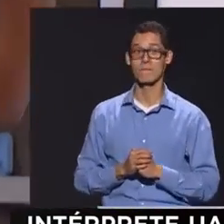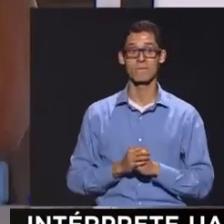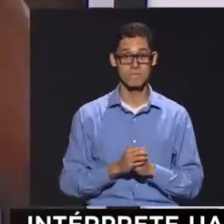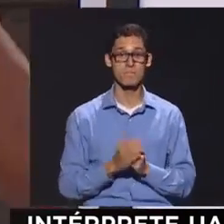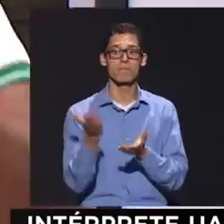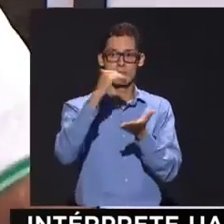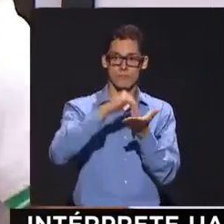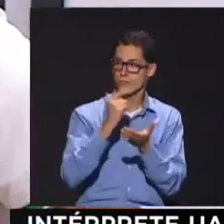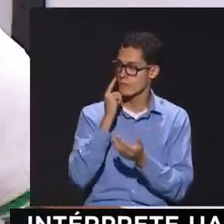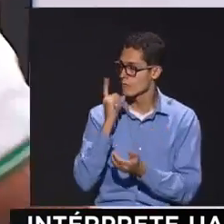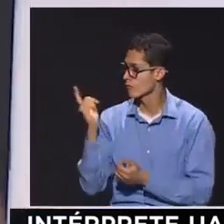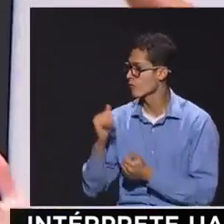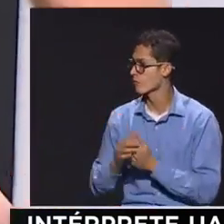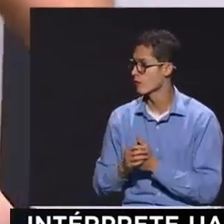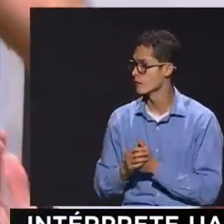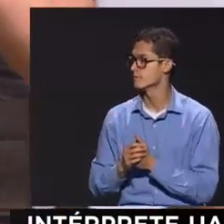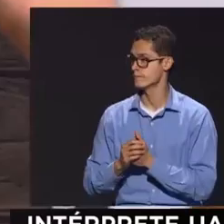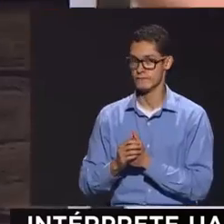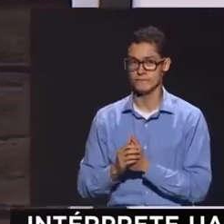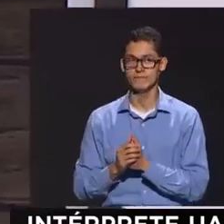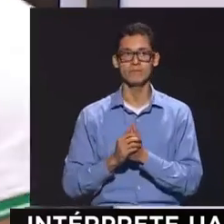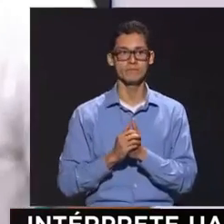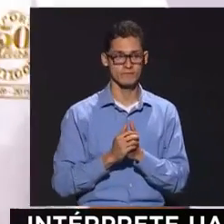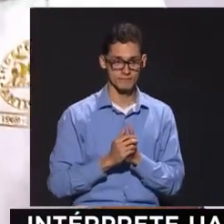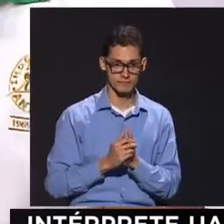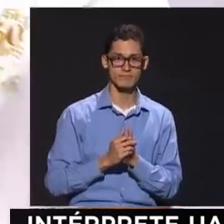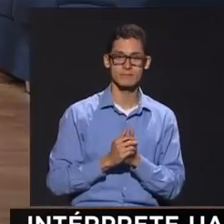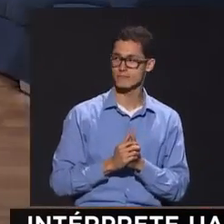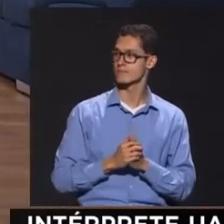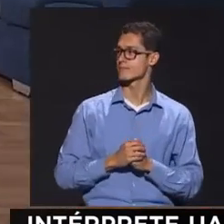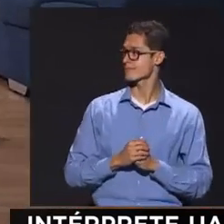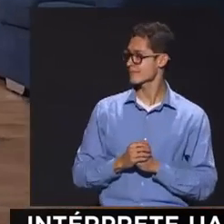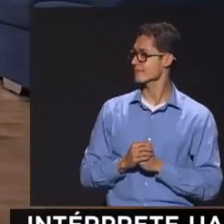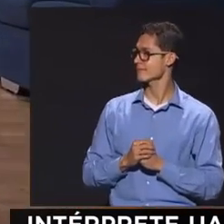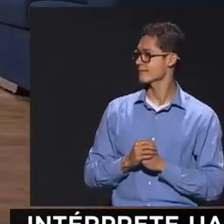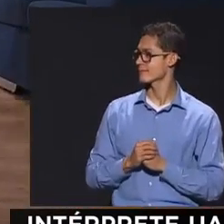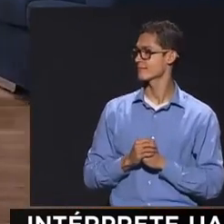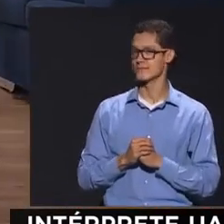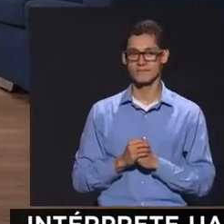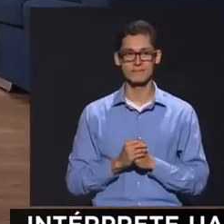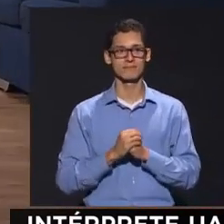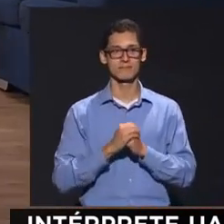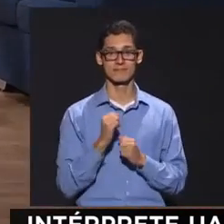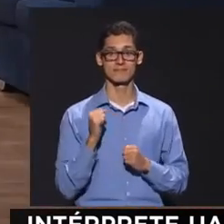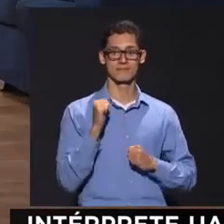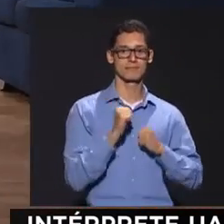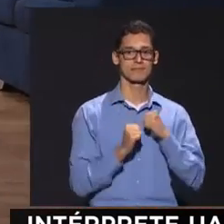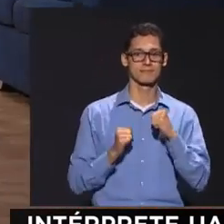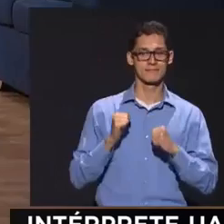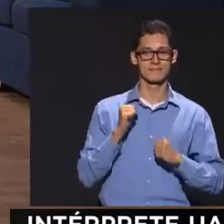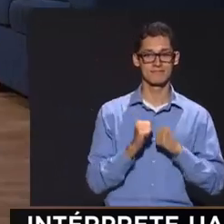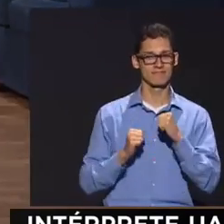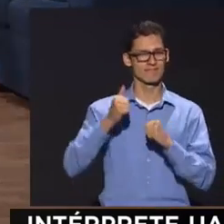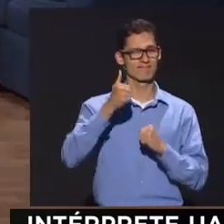vamos ahora mira izquierdo adelante hacia atrás y soltamos los brazos muy bien